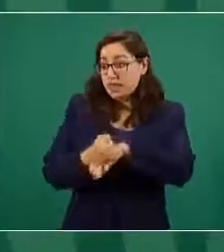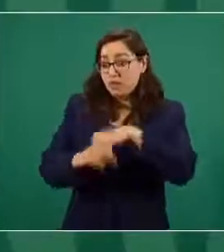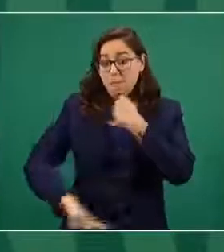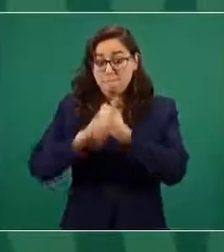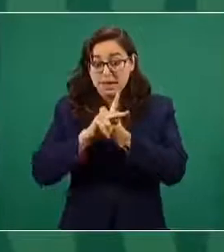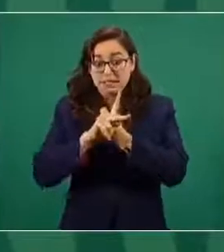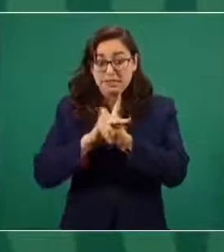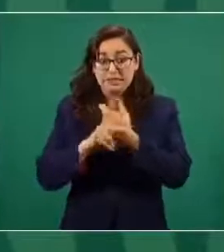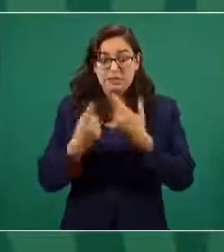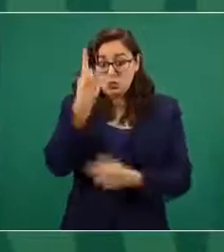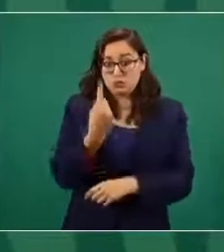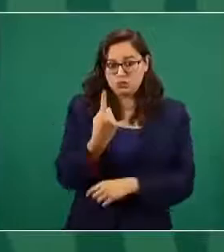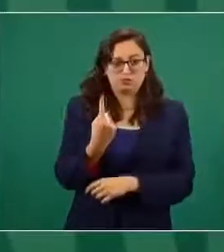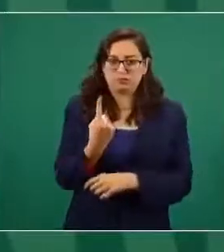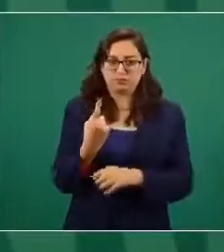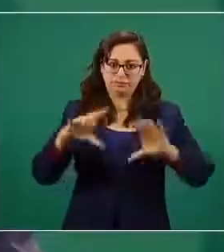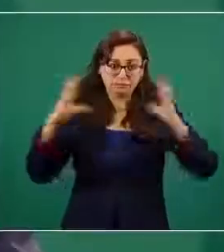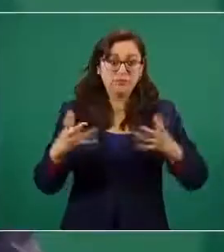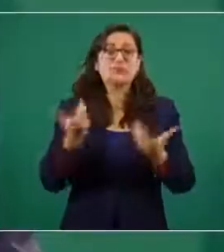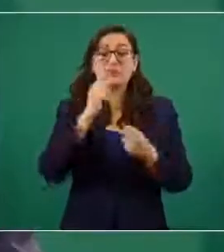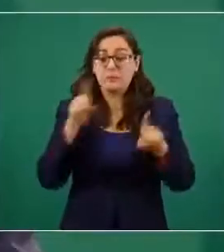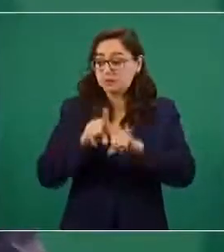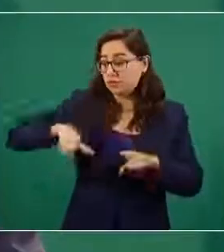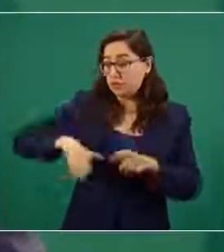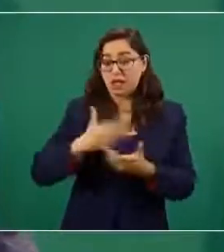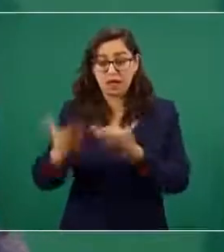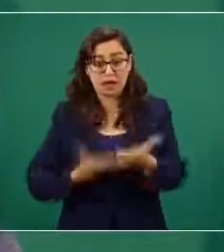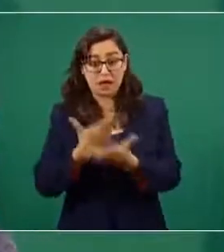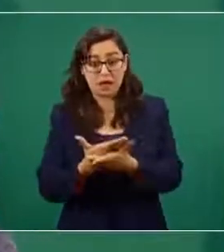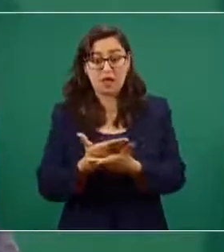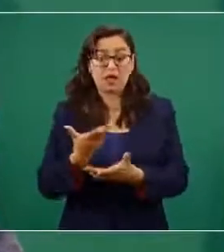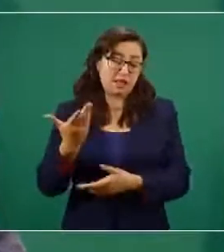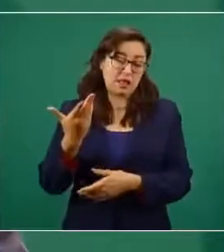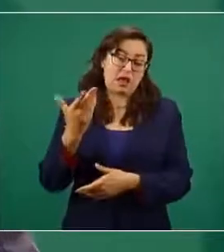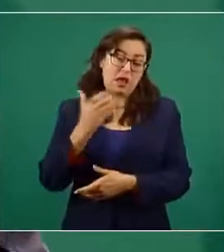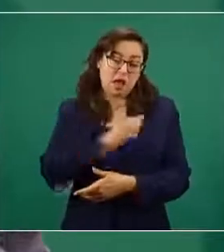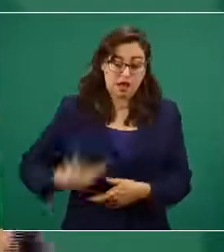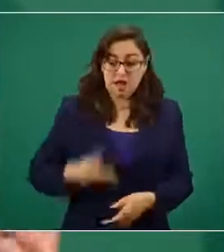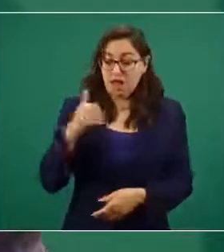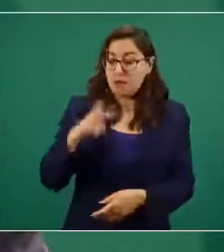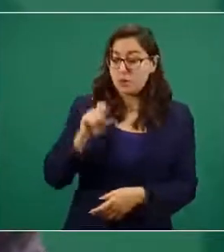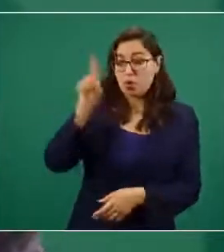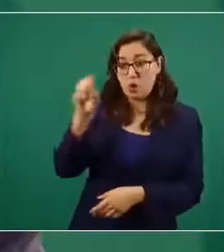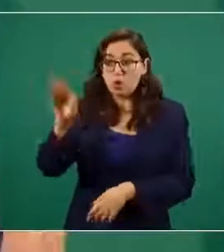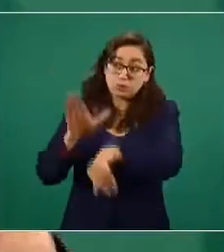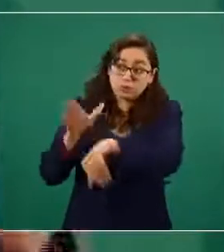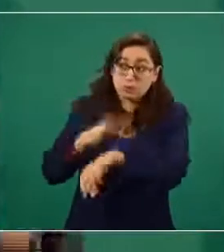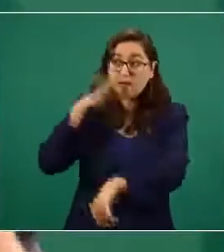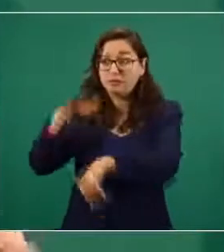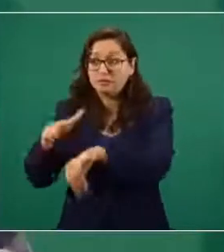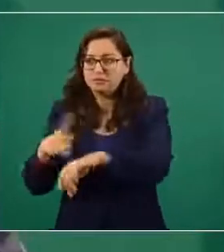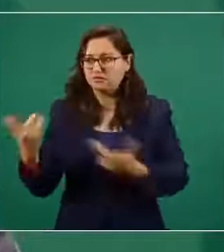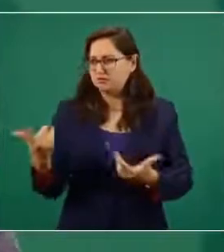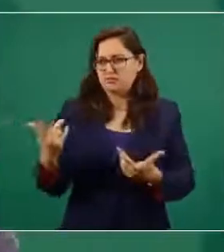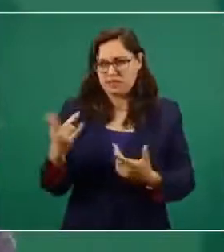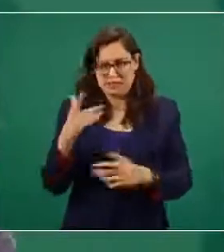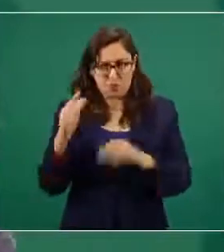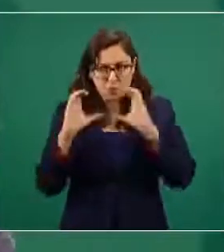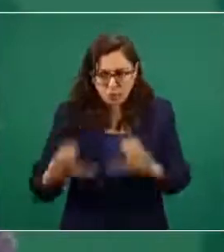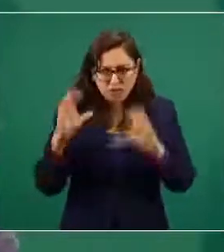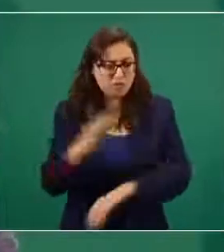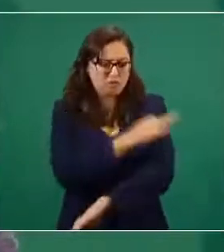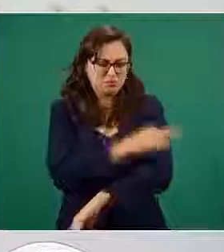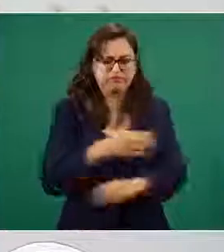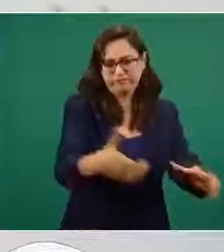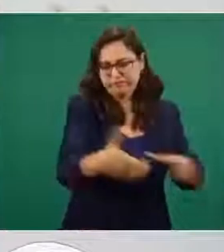dimensión nacional. Precisamente el planteamiento que hizo el presidente López Obrador a la Organización de Naciones Unidas para evitar el acaparamiento tiene, además de un